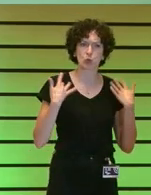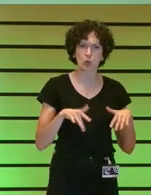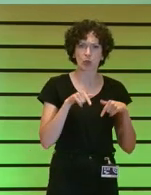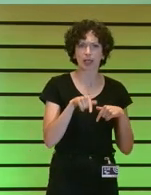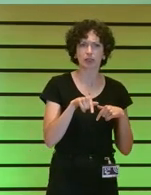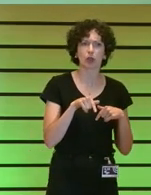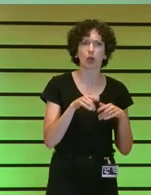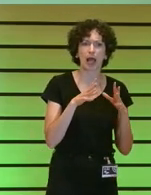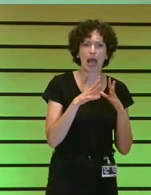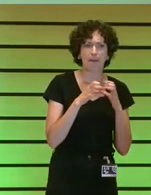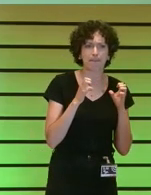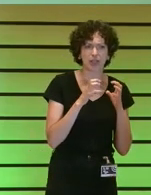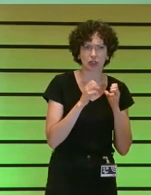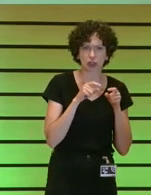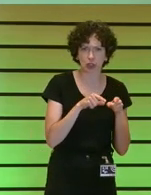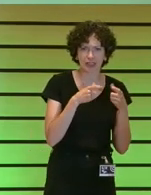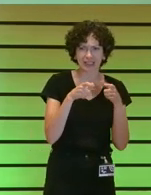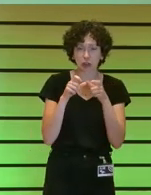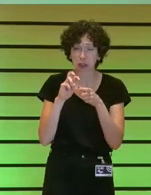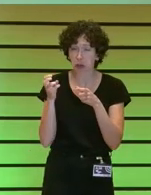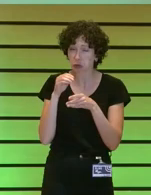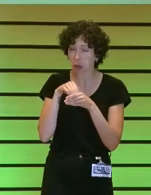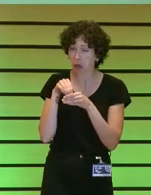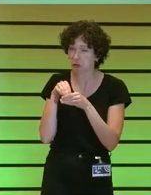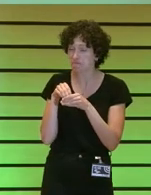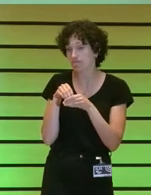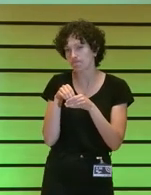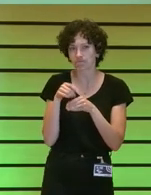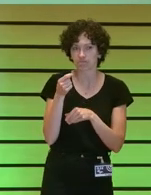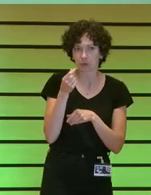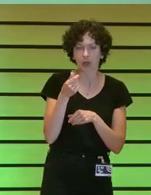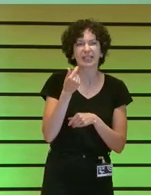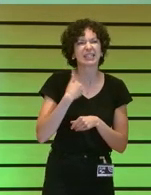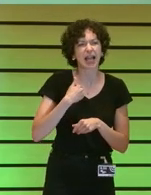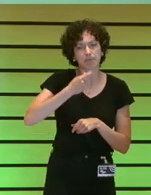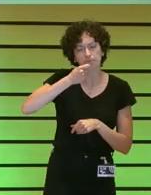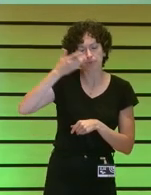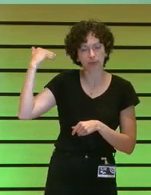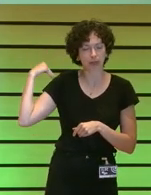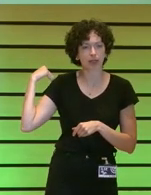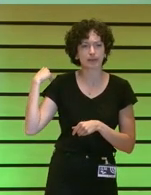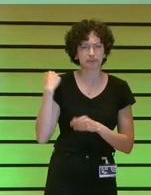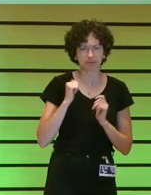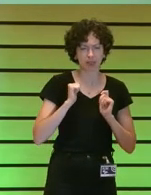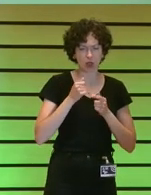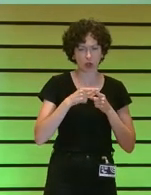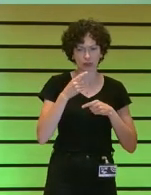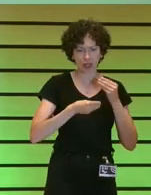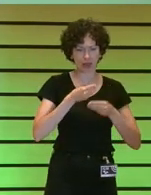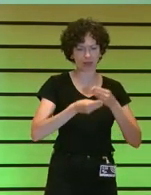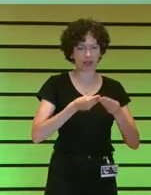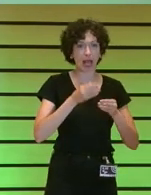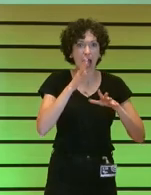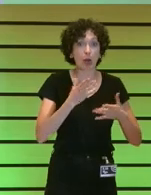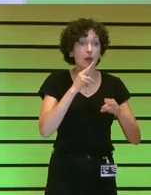muy poquitos sitios en muy pocos sectores además Tuviste la intuición hace tiempo de empezar a hacer cosas que ahora les llamamos